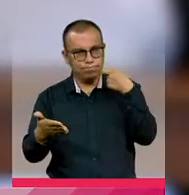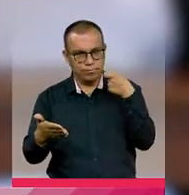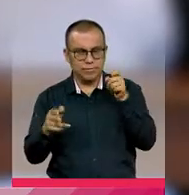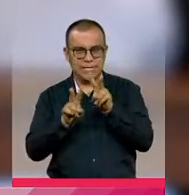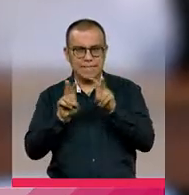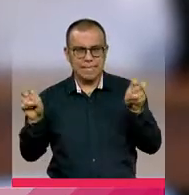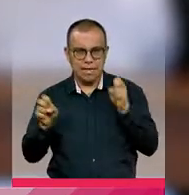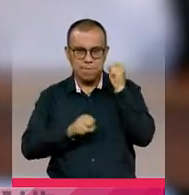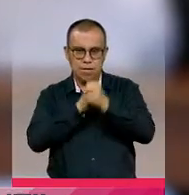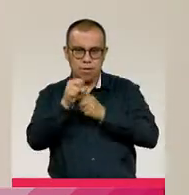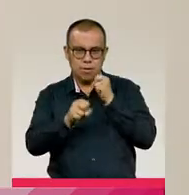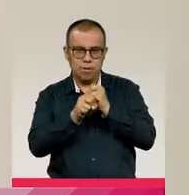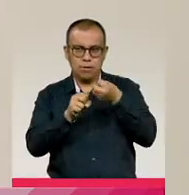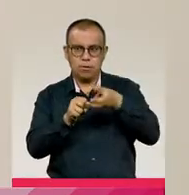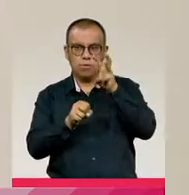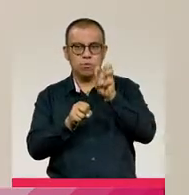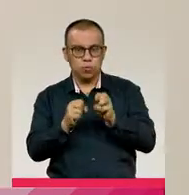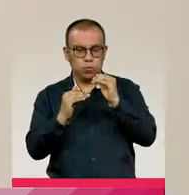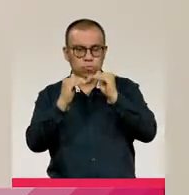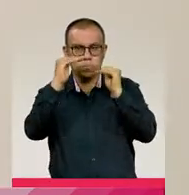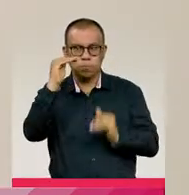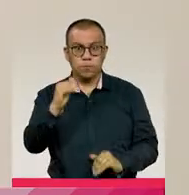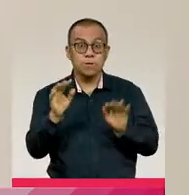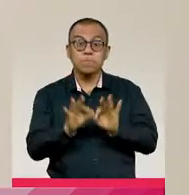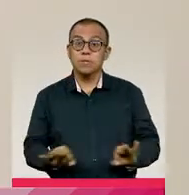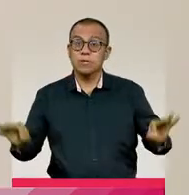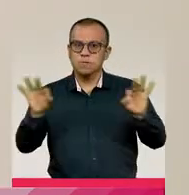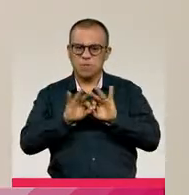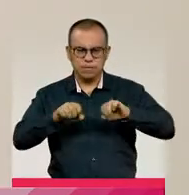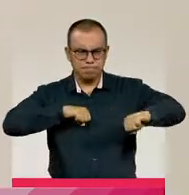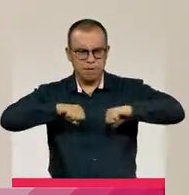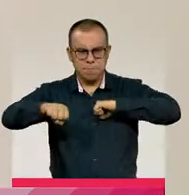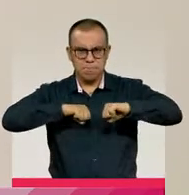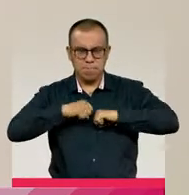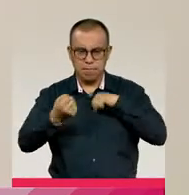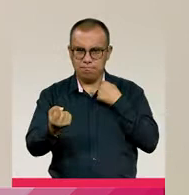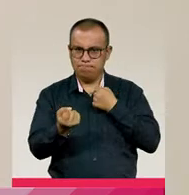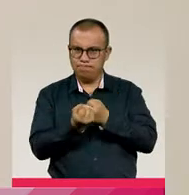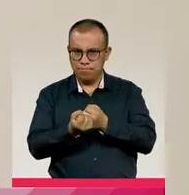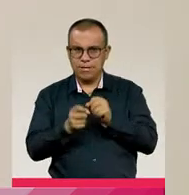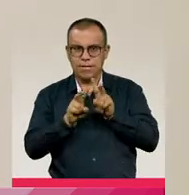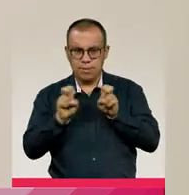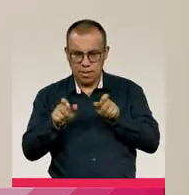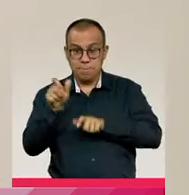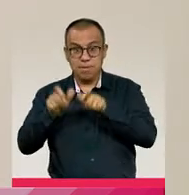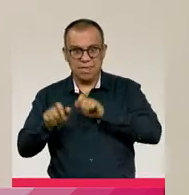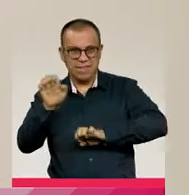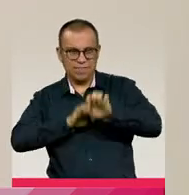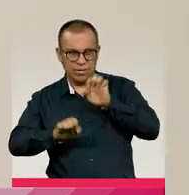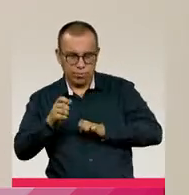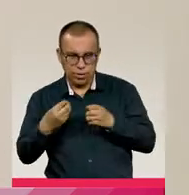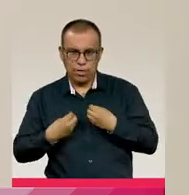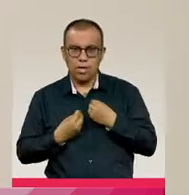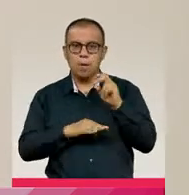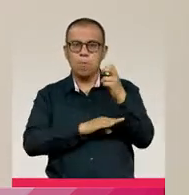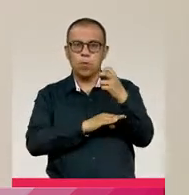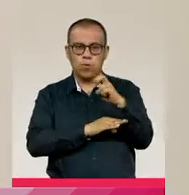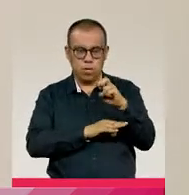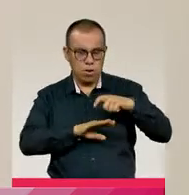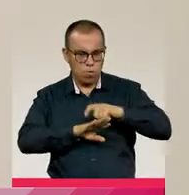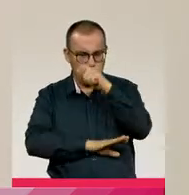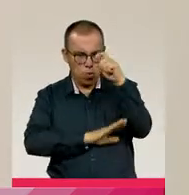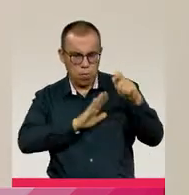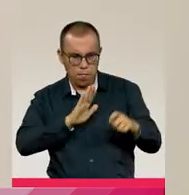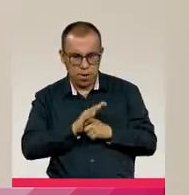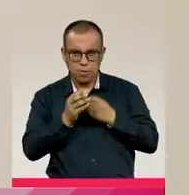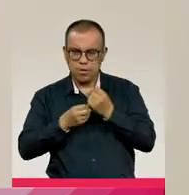matrimonio con menores de edad. Esta importante iniciativa ha tenido el apoyo de la Defensoría del Pueblo, de la Procuraduría General de la